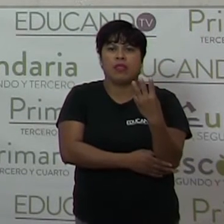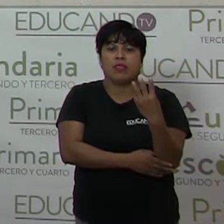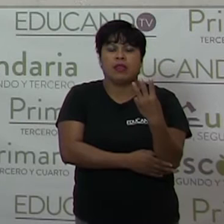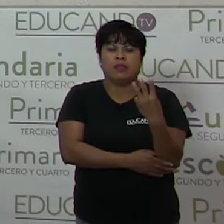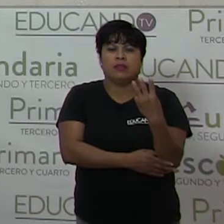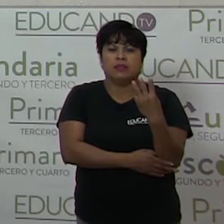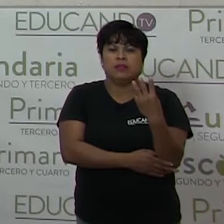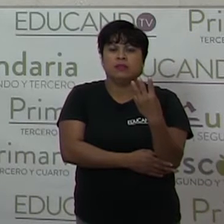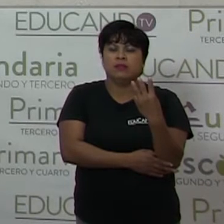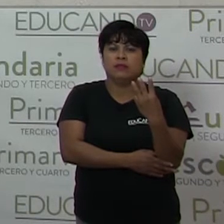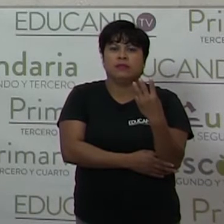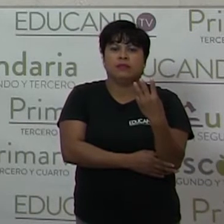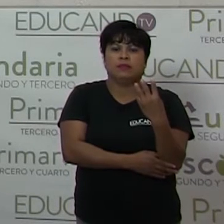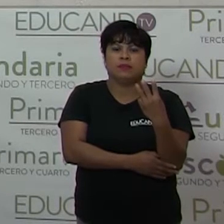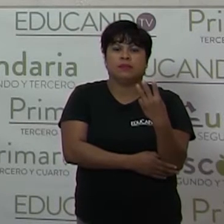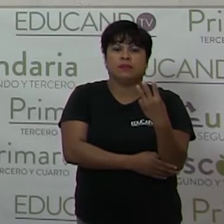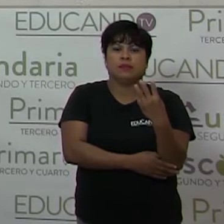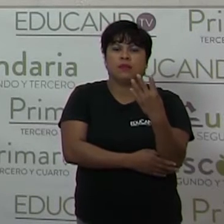3